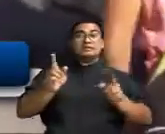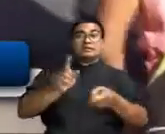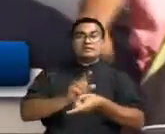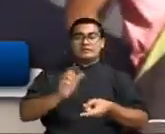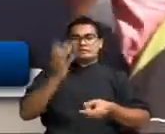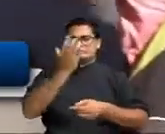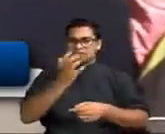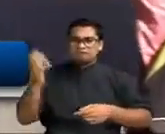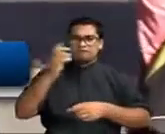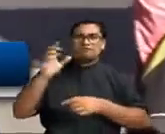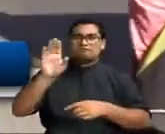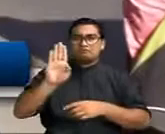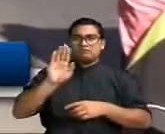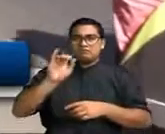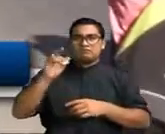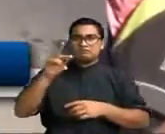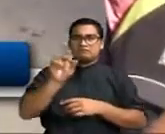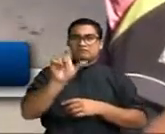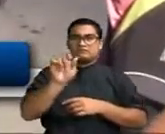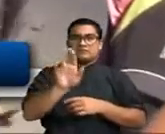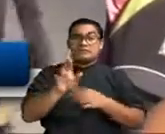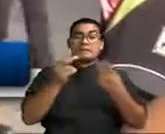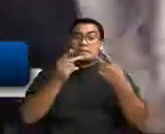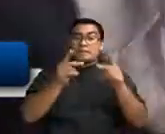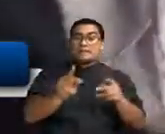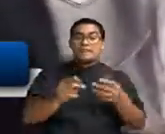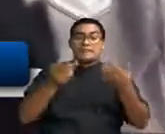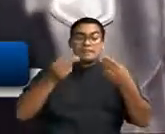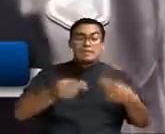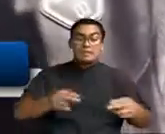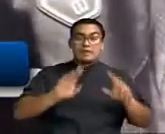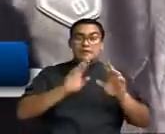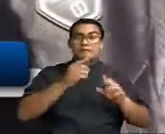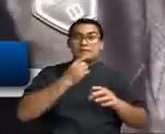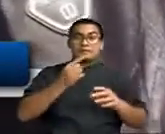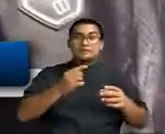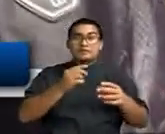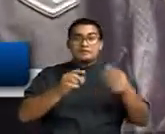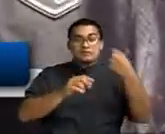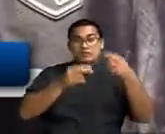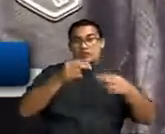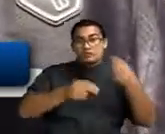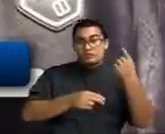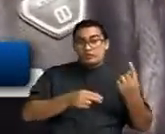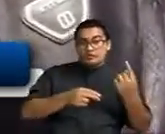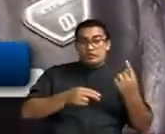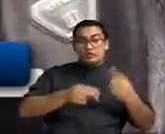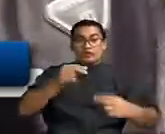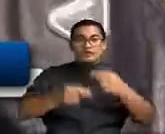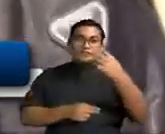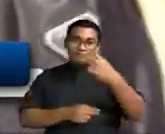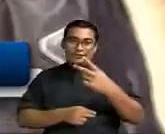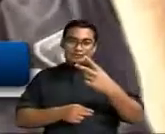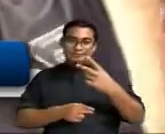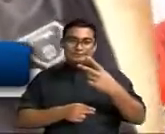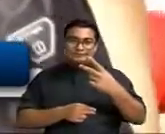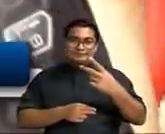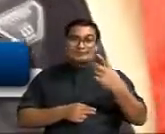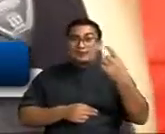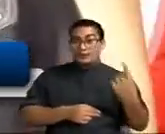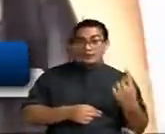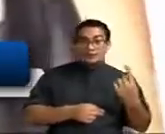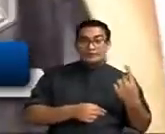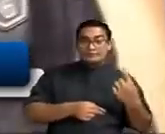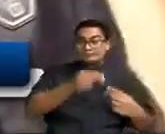otras más. Pero los más comunes y los más diagnosticados es el trastorno bipolar 1, el trastorno bipolar 2. En el trastorno bipolar